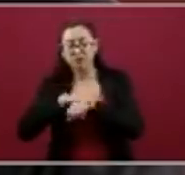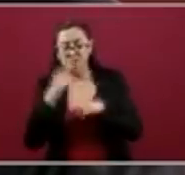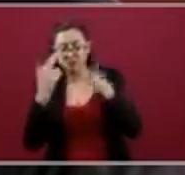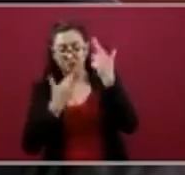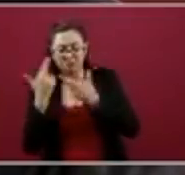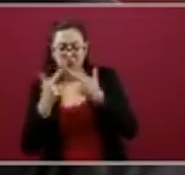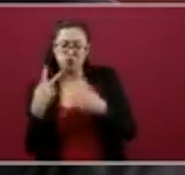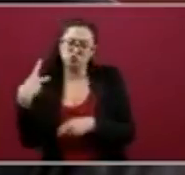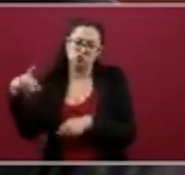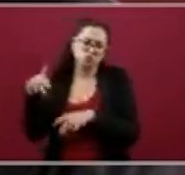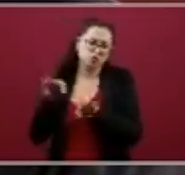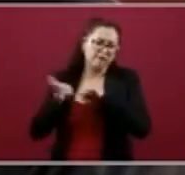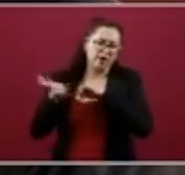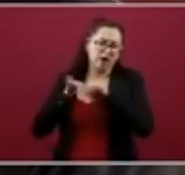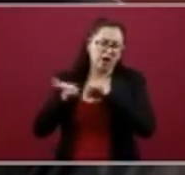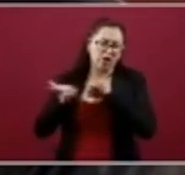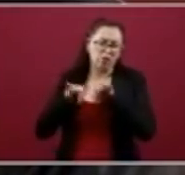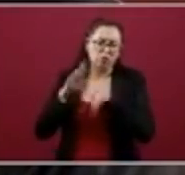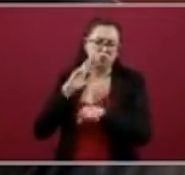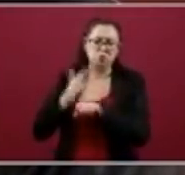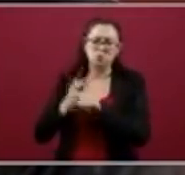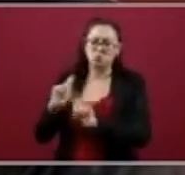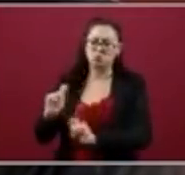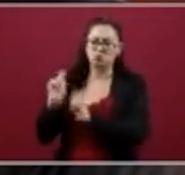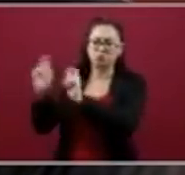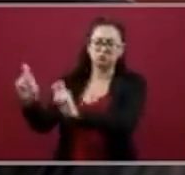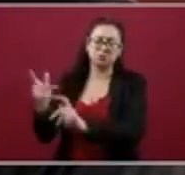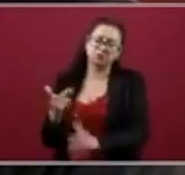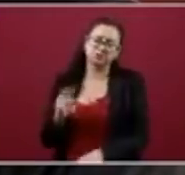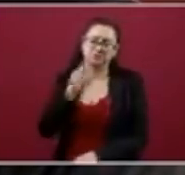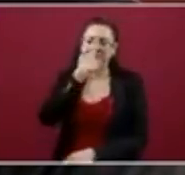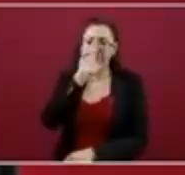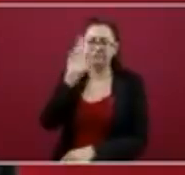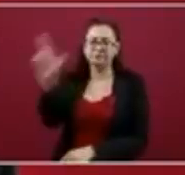es su trabajo, lo respetamos.